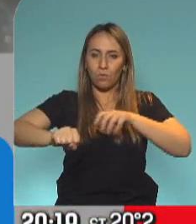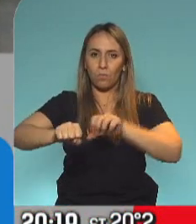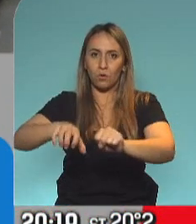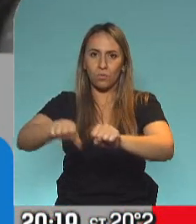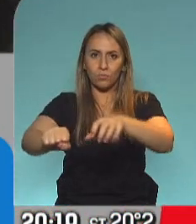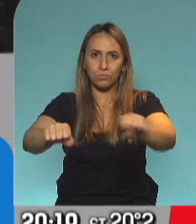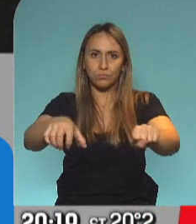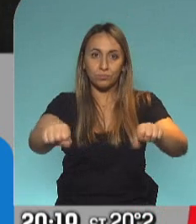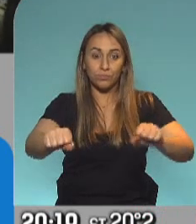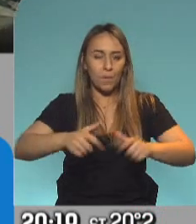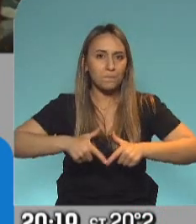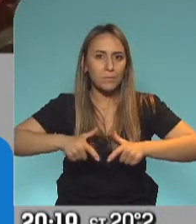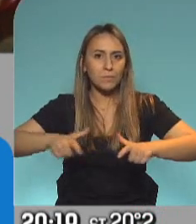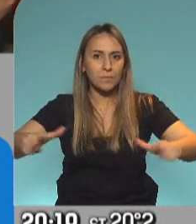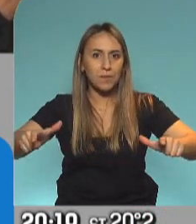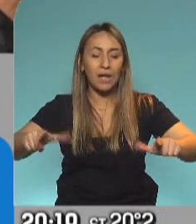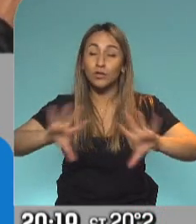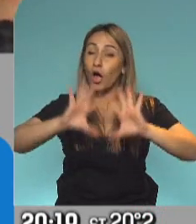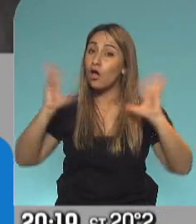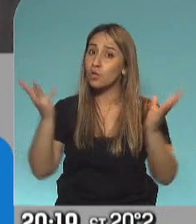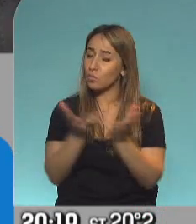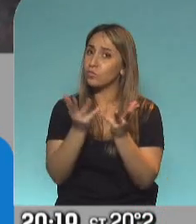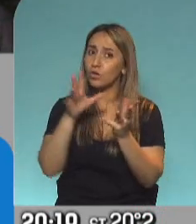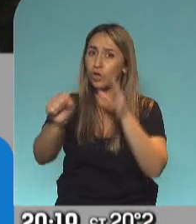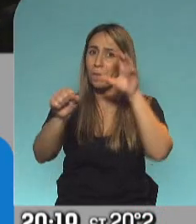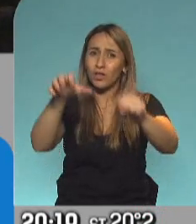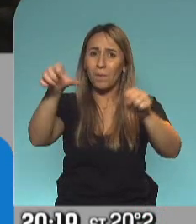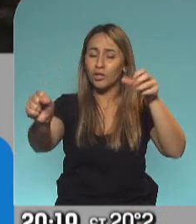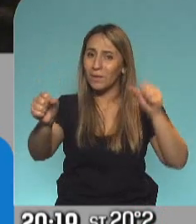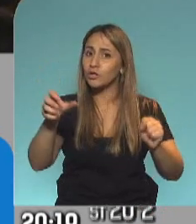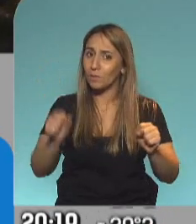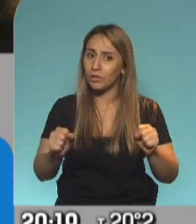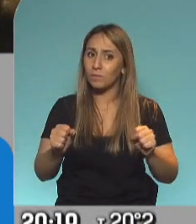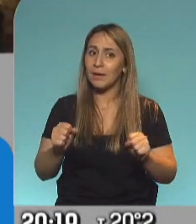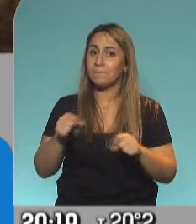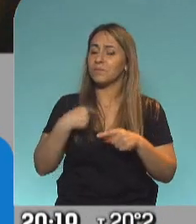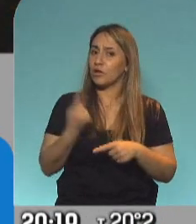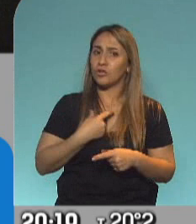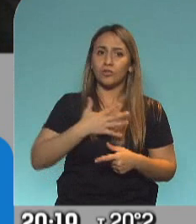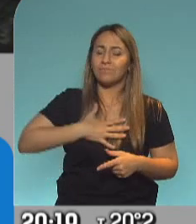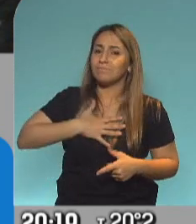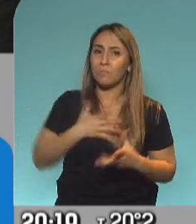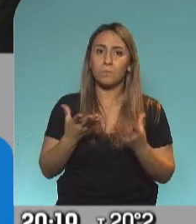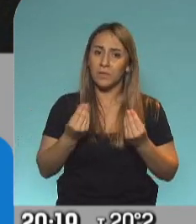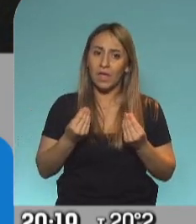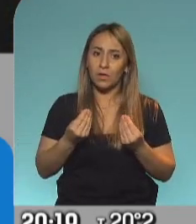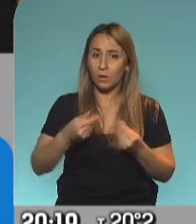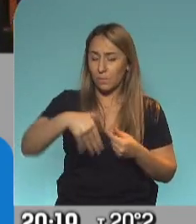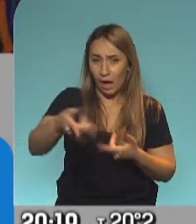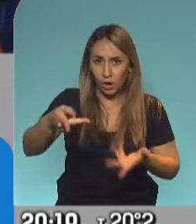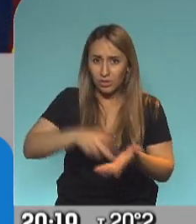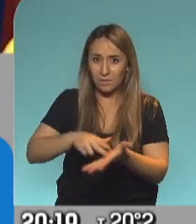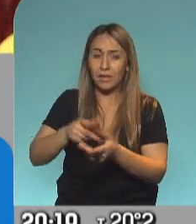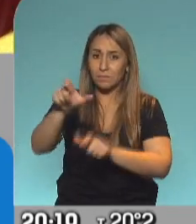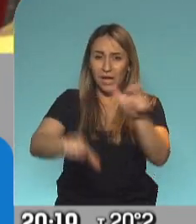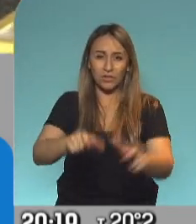Y las comunidades del mundo se están expresando porque tenemos miedo de que haya un nuevo genocidio.